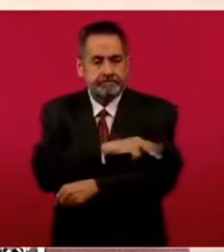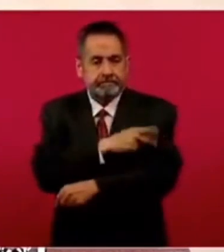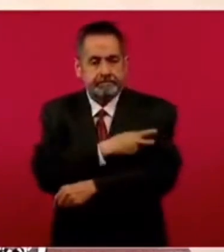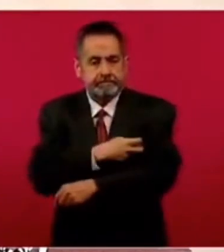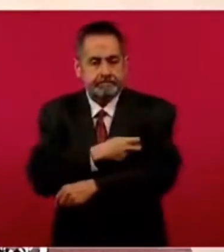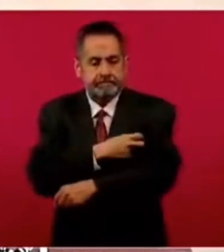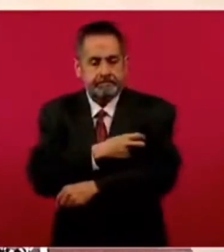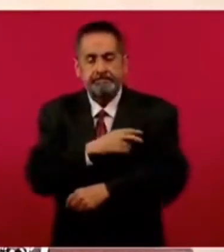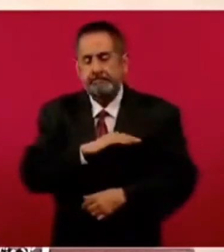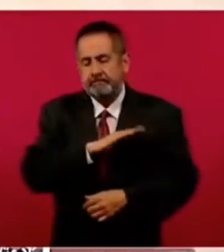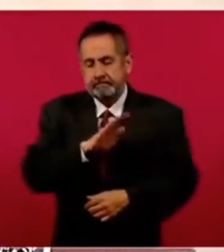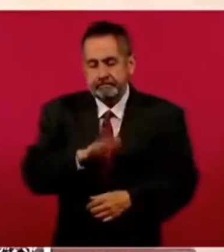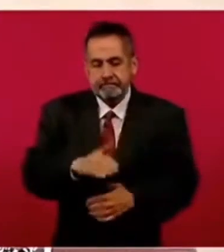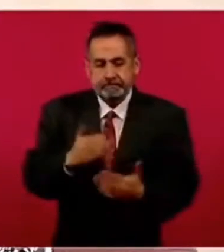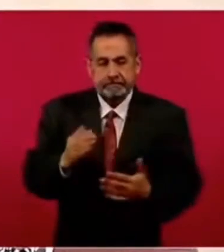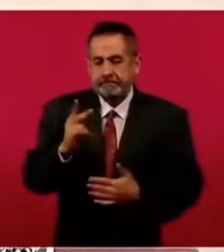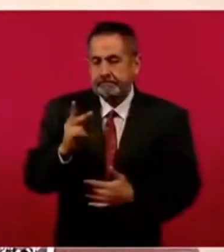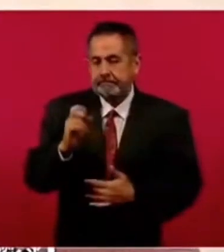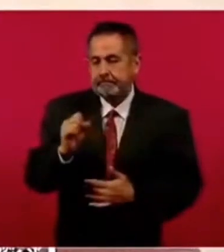de siempre,